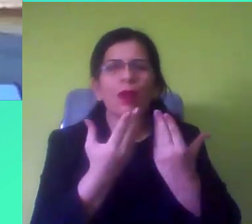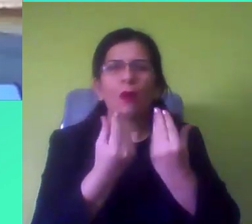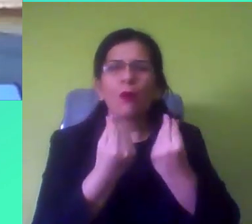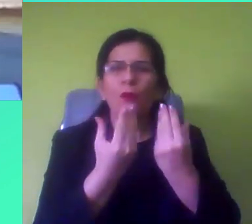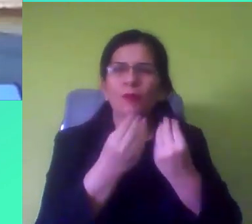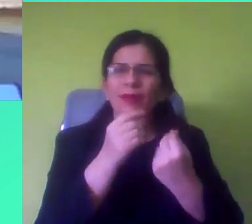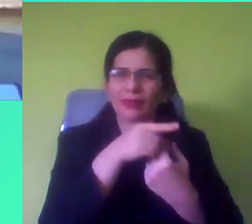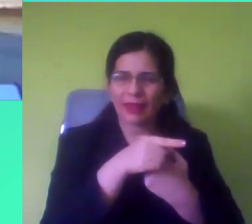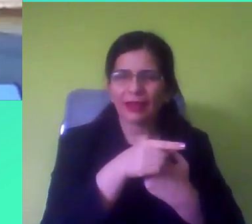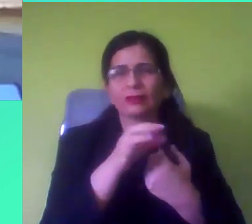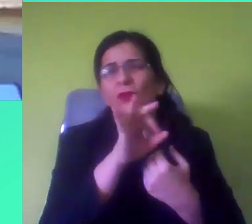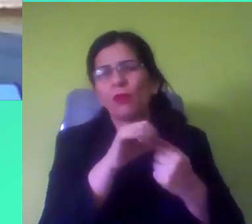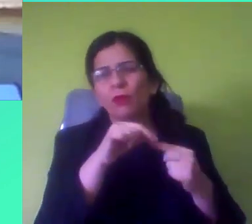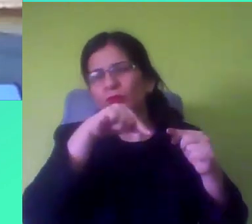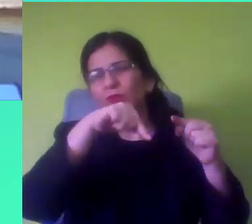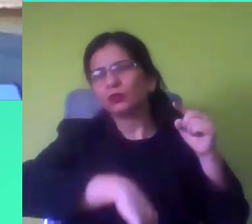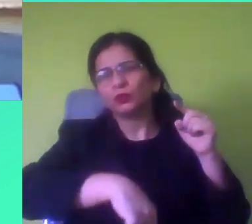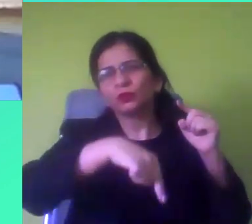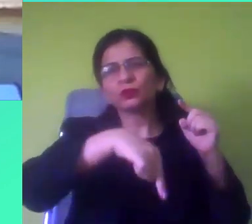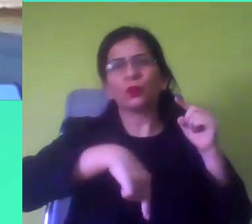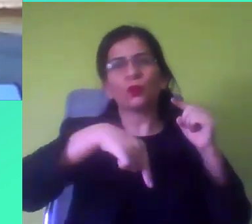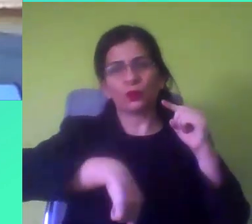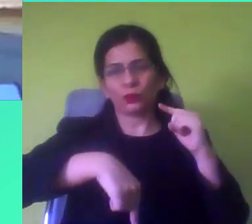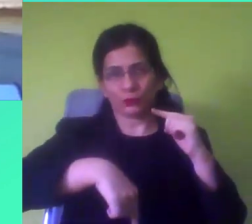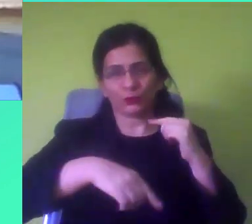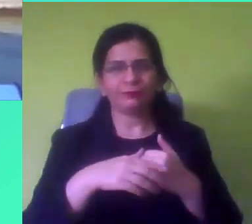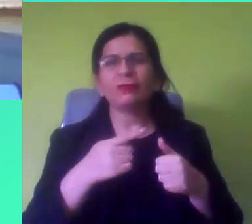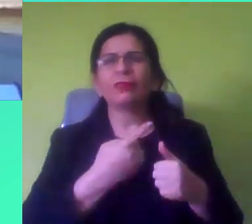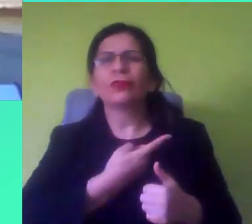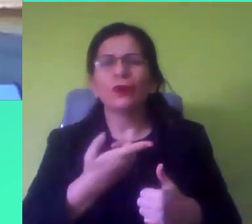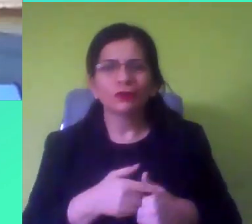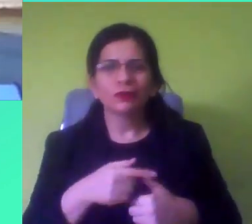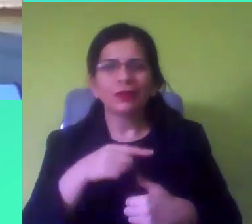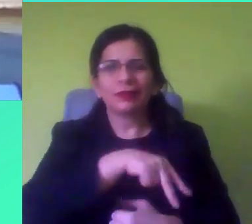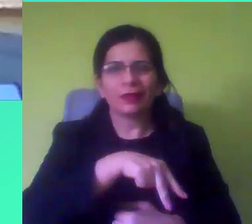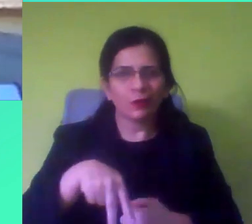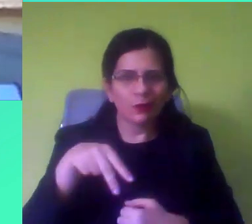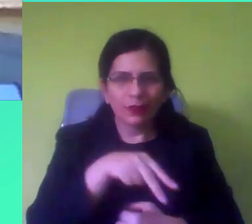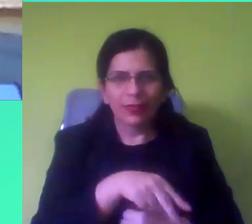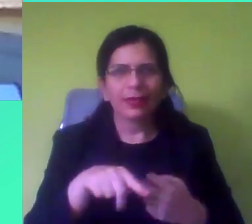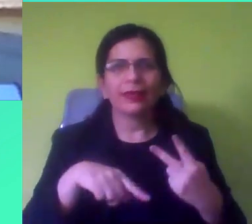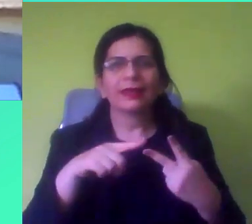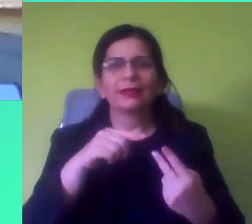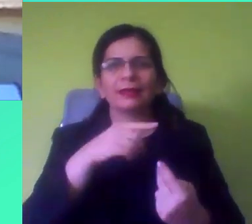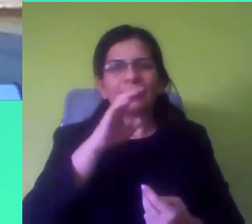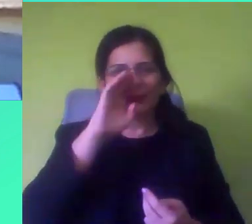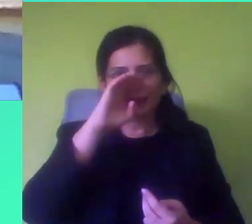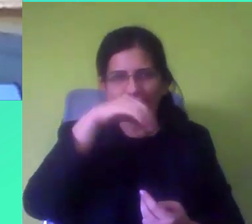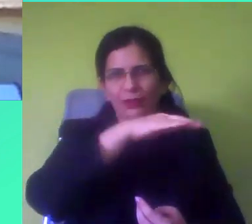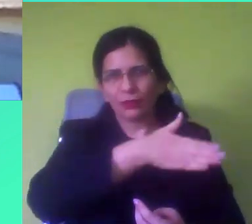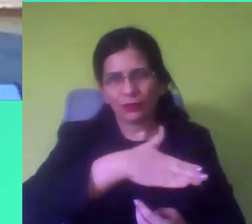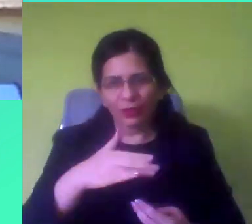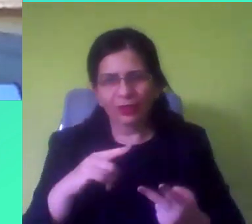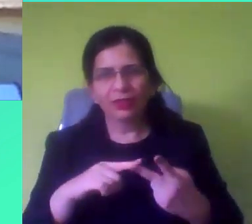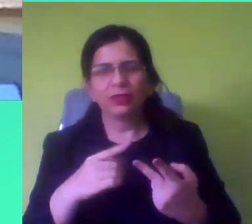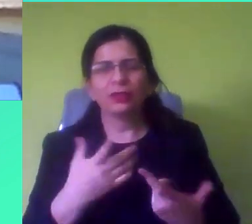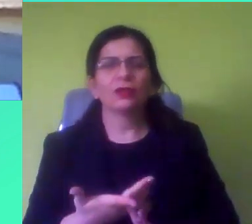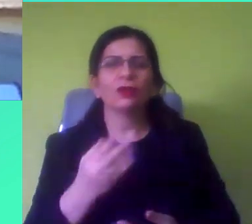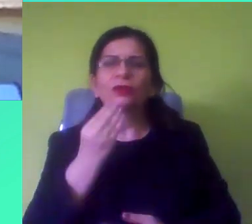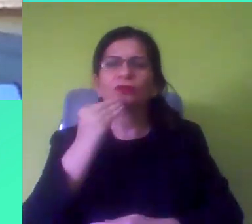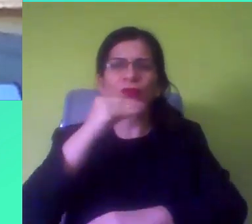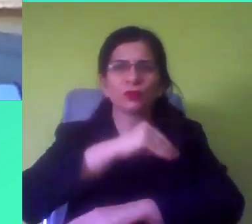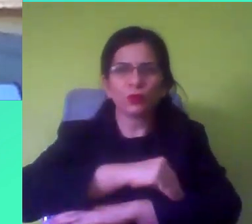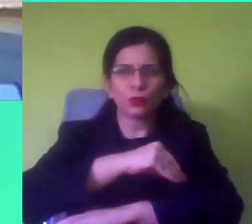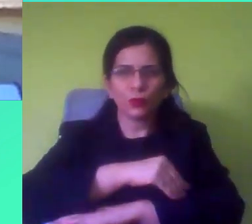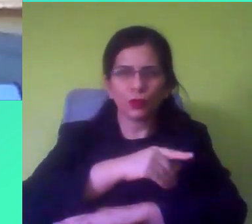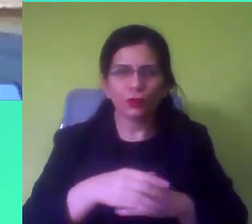Andes del norte de la Patagonia, que son principalmente las provincias de Neuquén, Río Negro y Chubut, y los Andes del